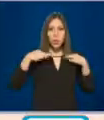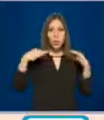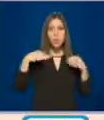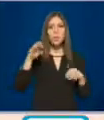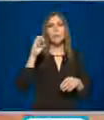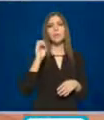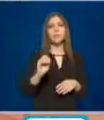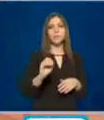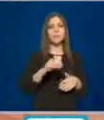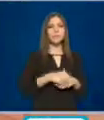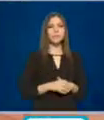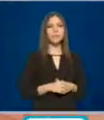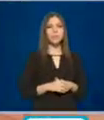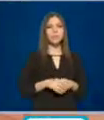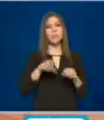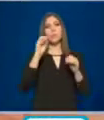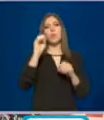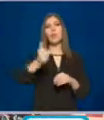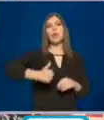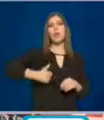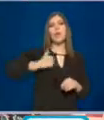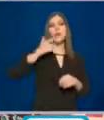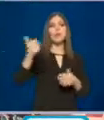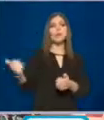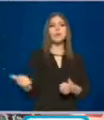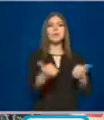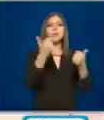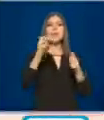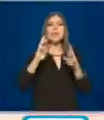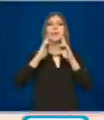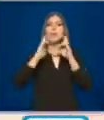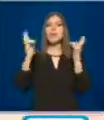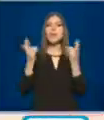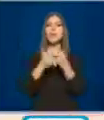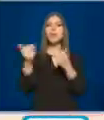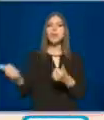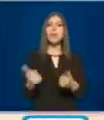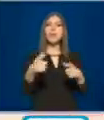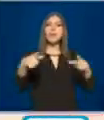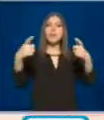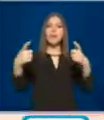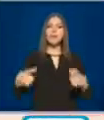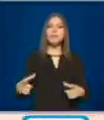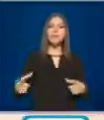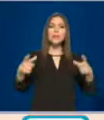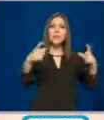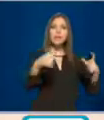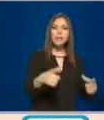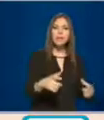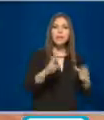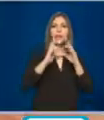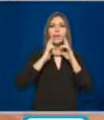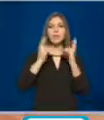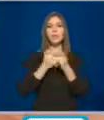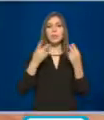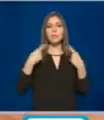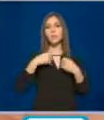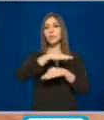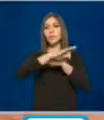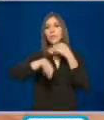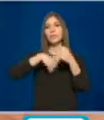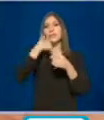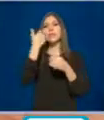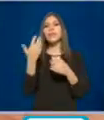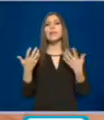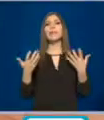cuestiones de pasteles, a lo belleza? mejor aprovechas, llevas ahí el pastel en la Galletas, reunión. pasteles, por supuesto. Entonces, todas las emprendedoras y emprendedores